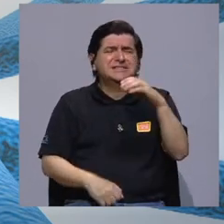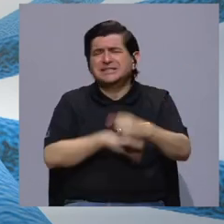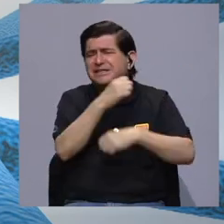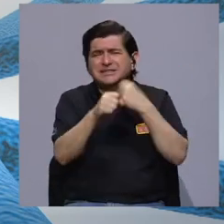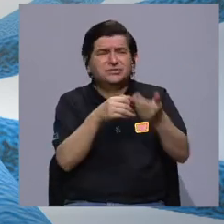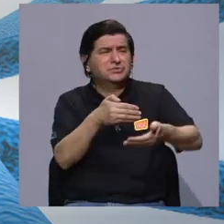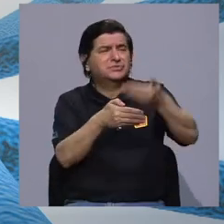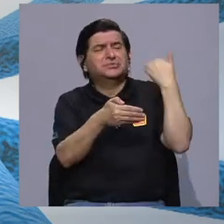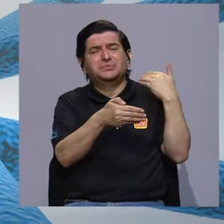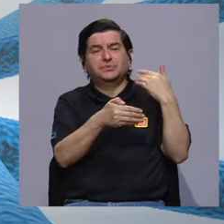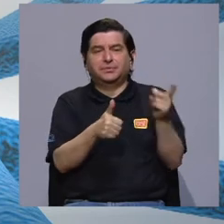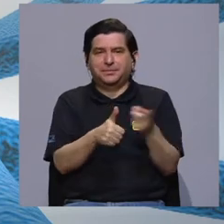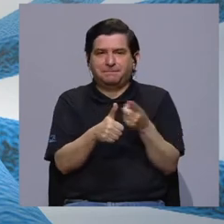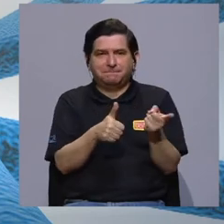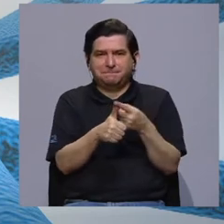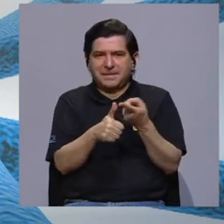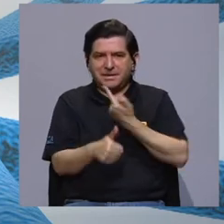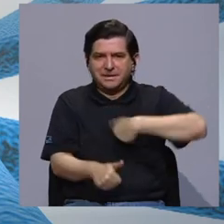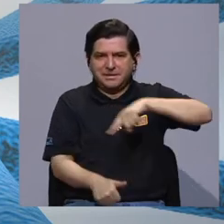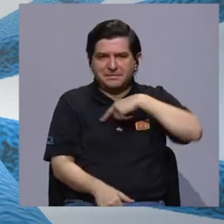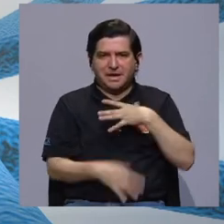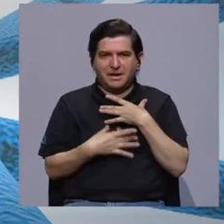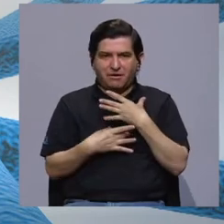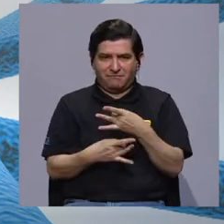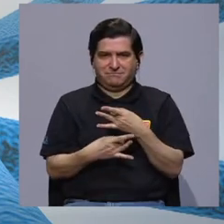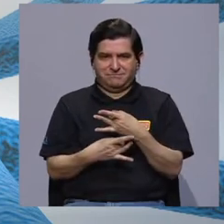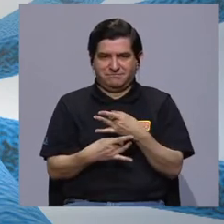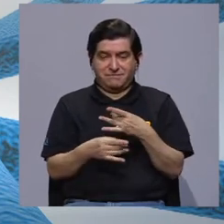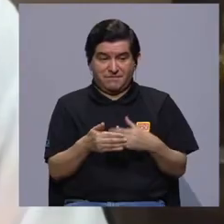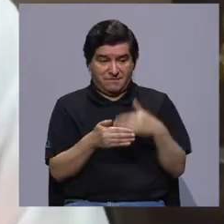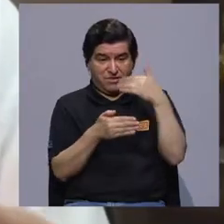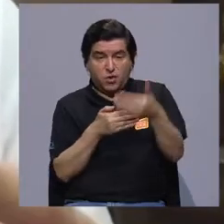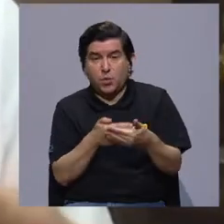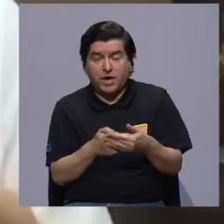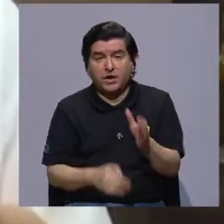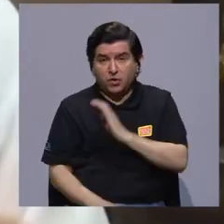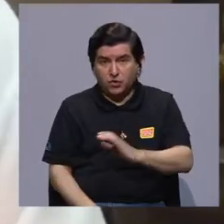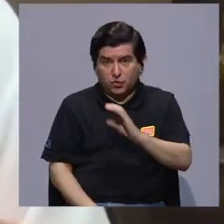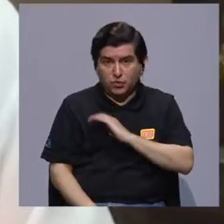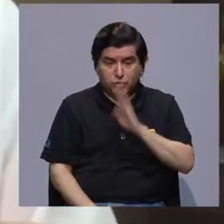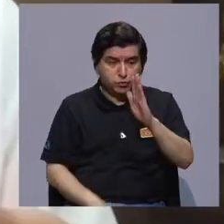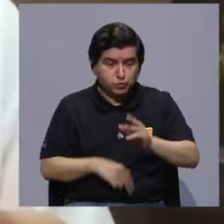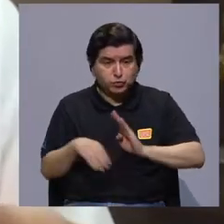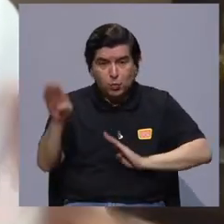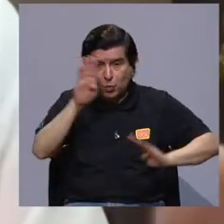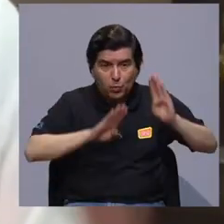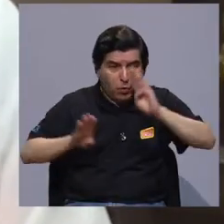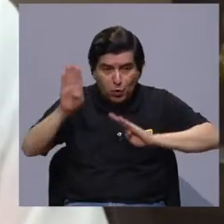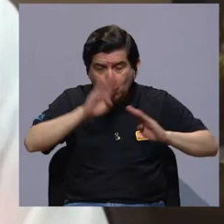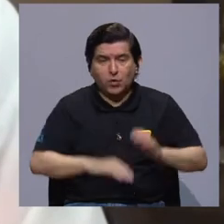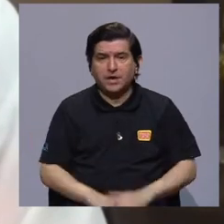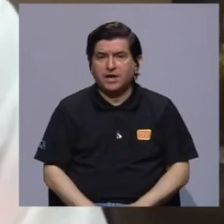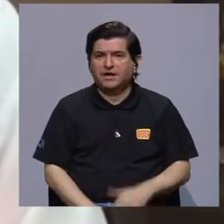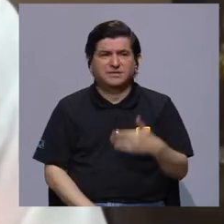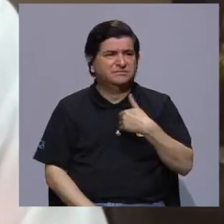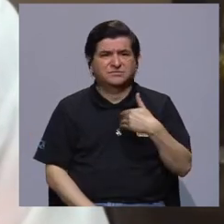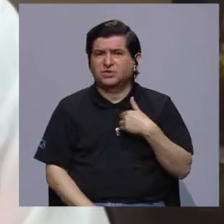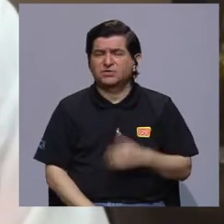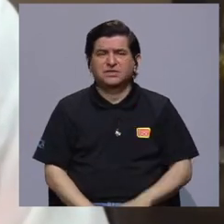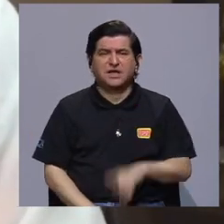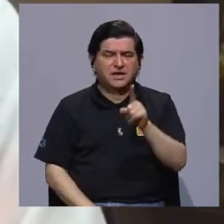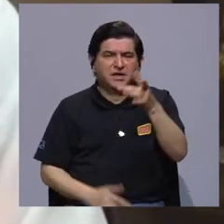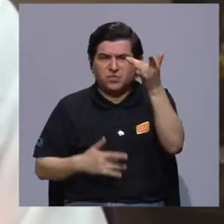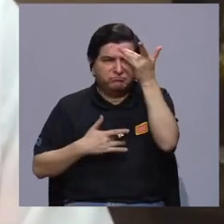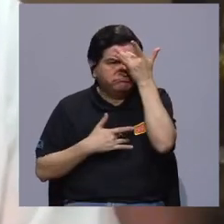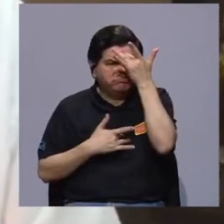de años, eso es lo primero que nos llama la atención. Después, ciertos aspectos de su biología, por ejemplo, no tienen